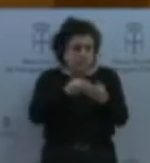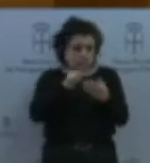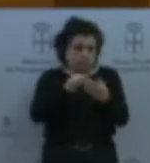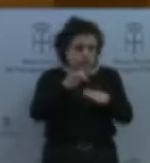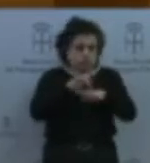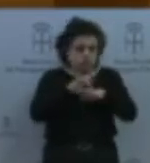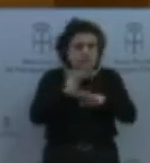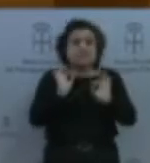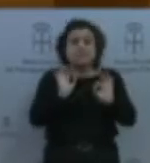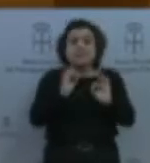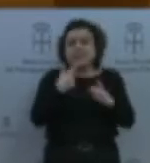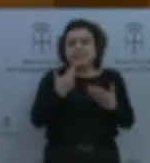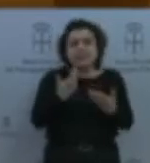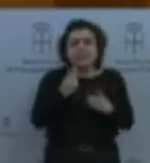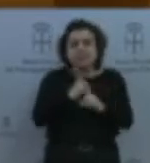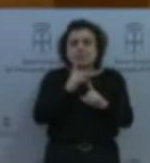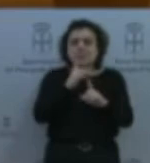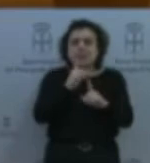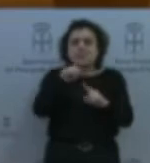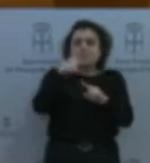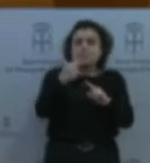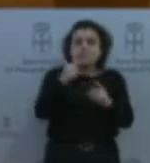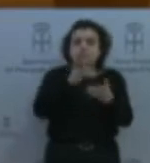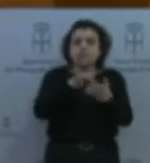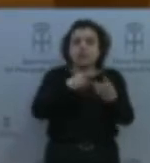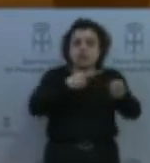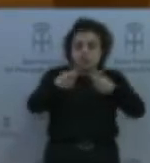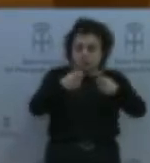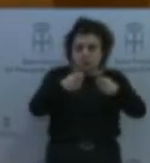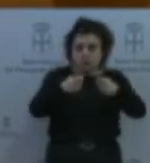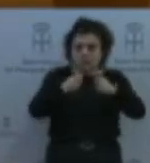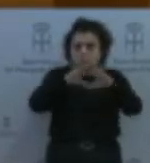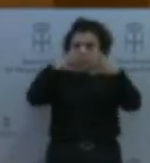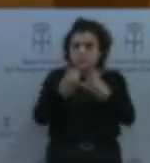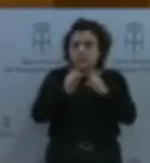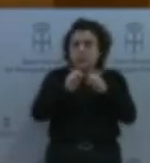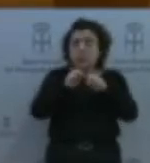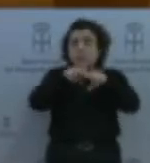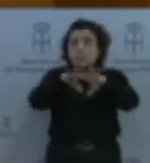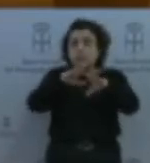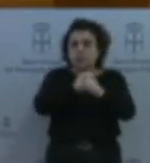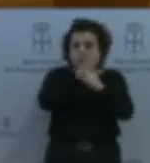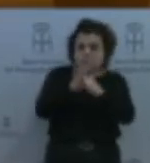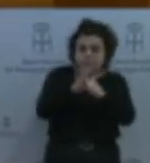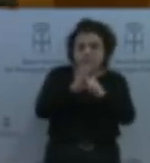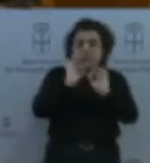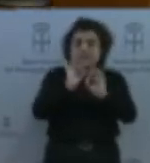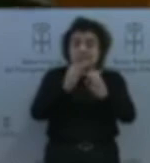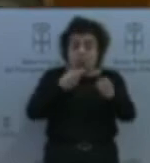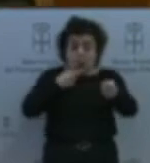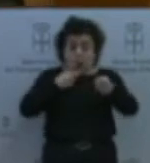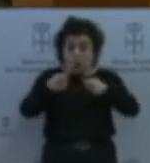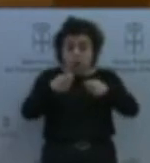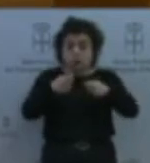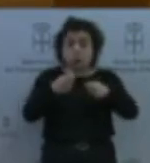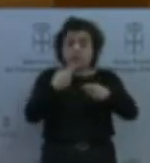tuviéramos controlada la situación de pandemia. Esa situación de pandemia, de control de la situación de pandemia, va a ser un dato no menor, y